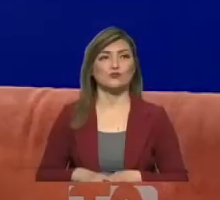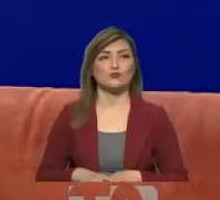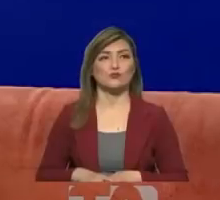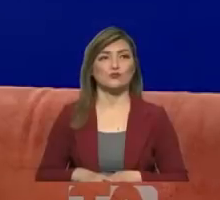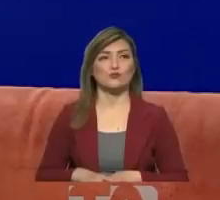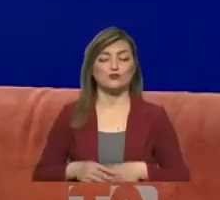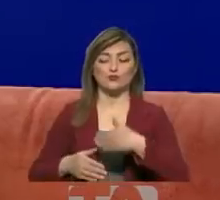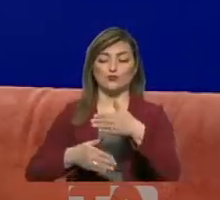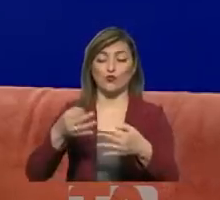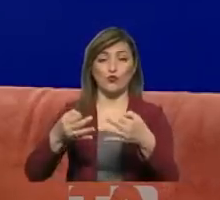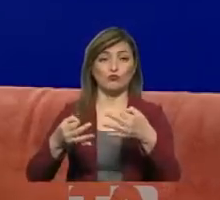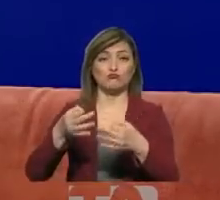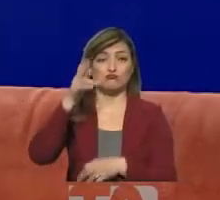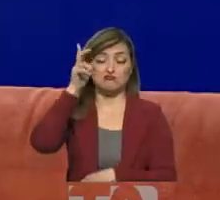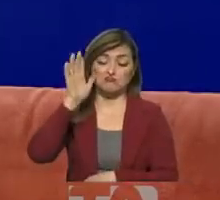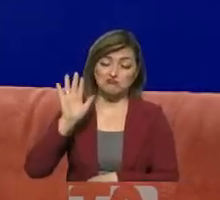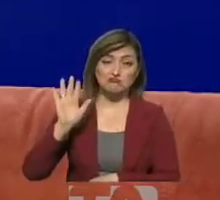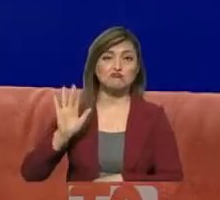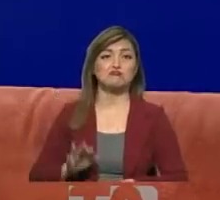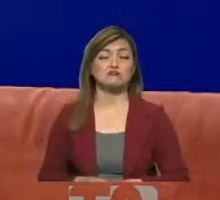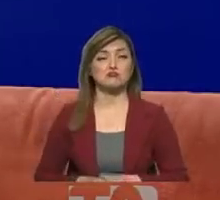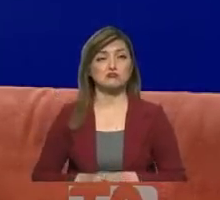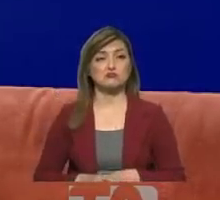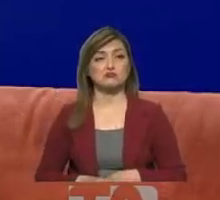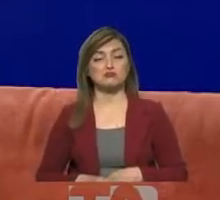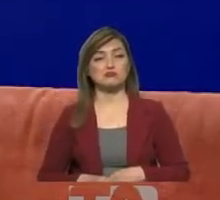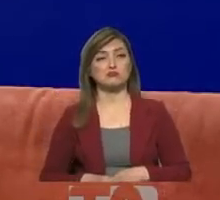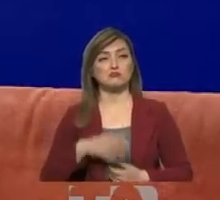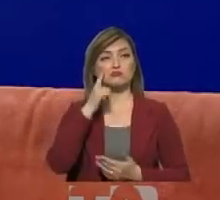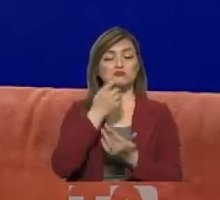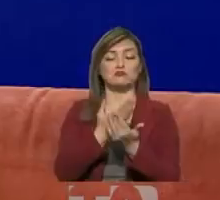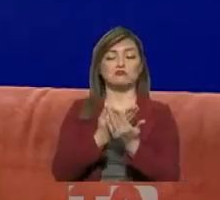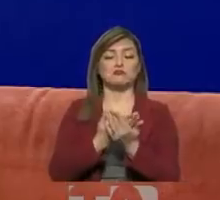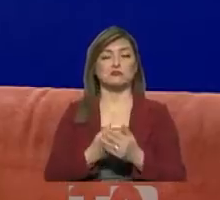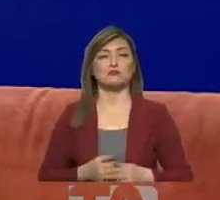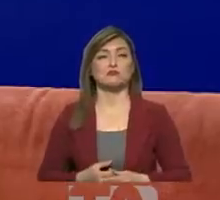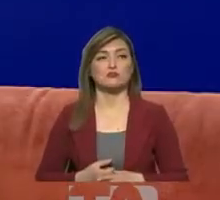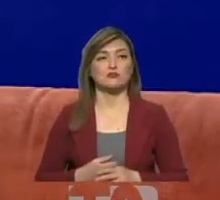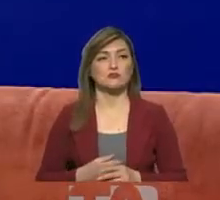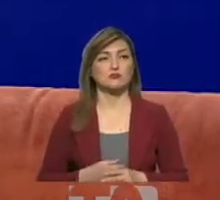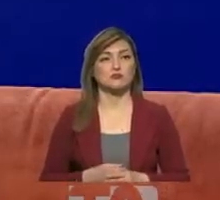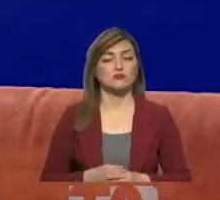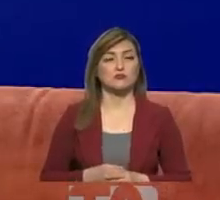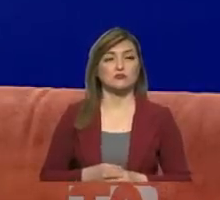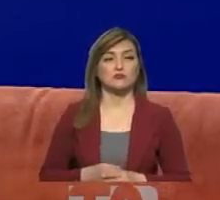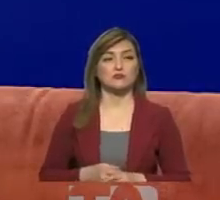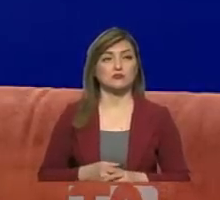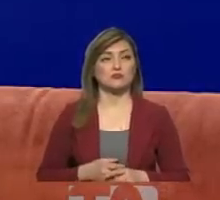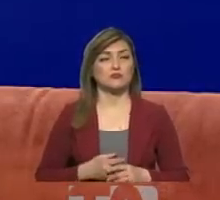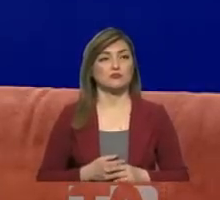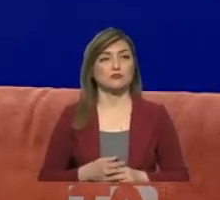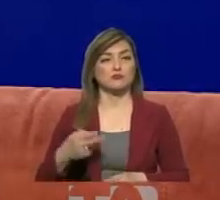que así lo creen, si es que se han recogido las pruebas necesarias. Pero nosotros lo que hicimos